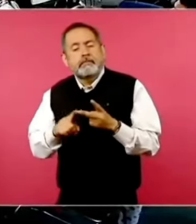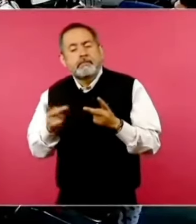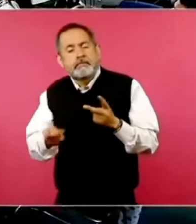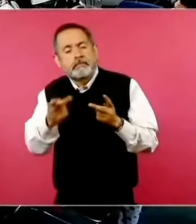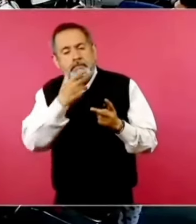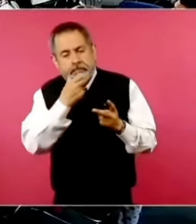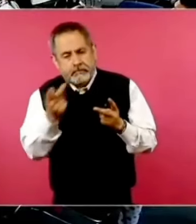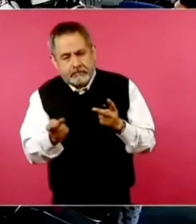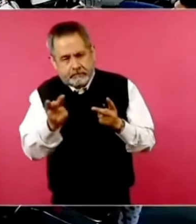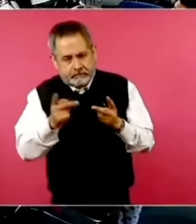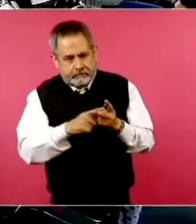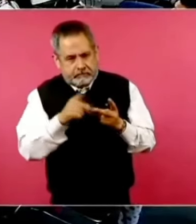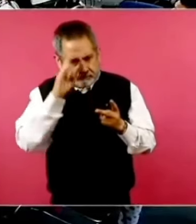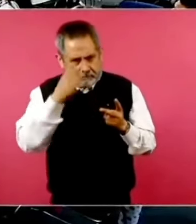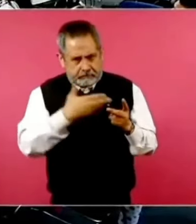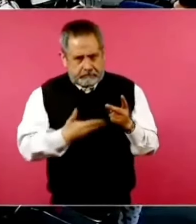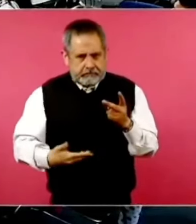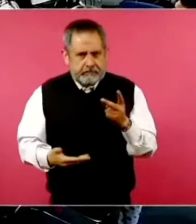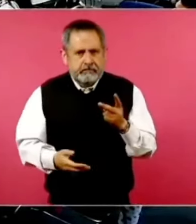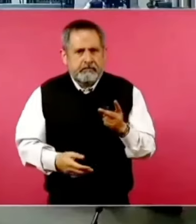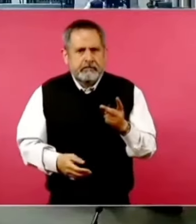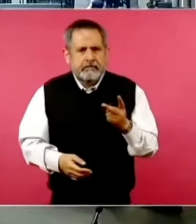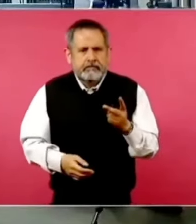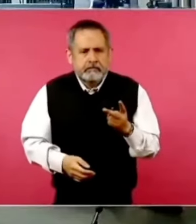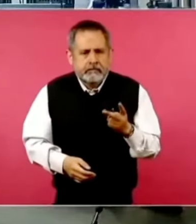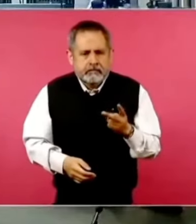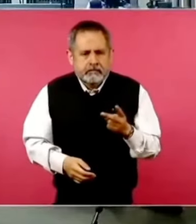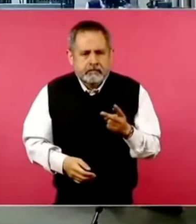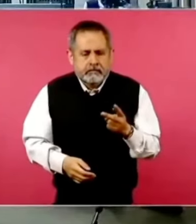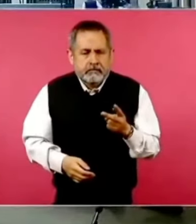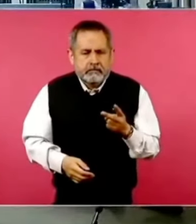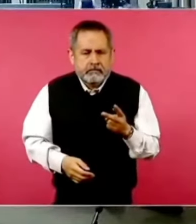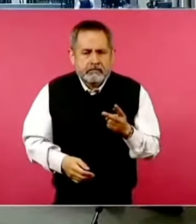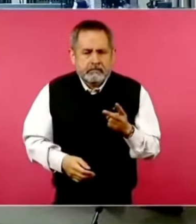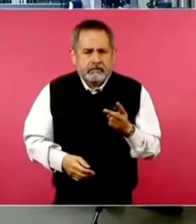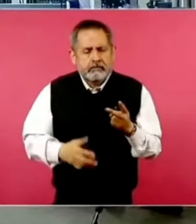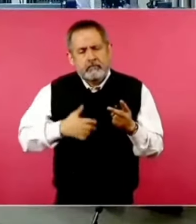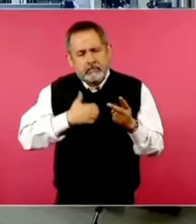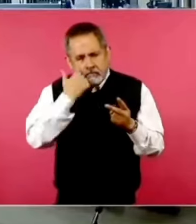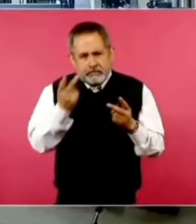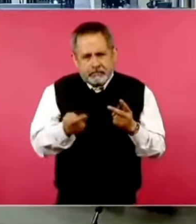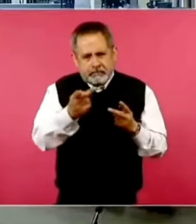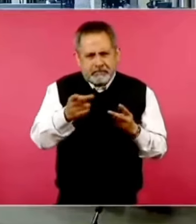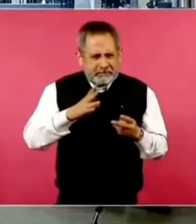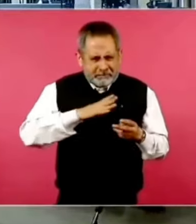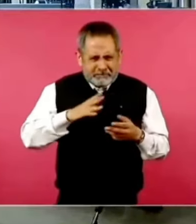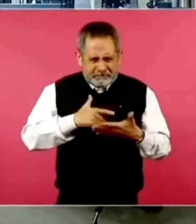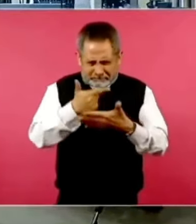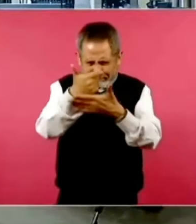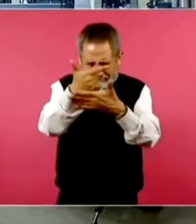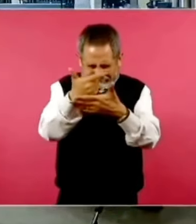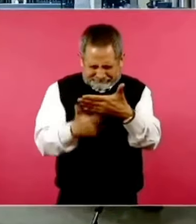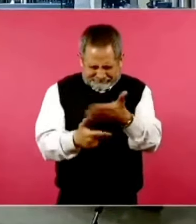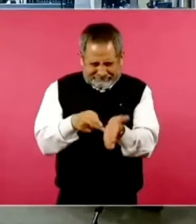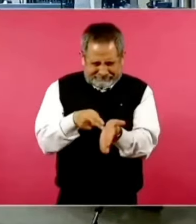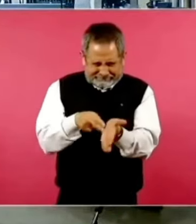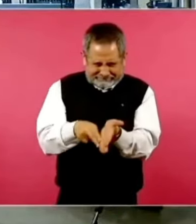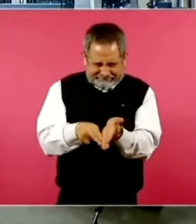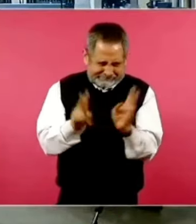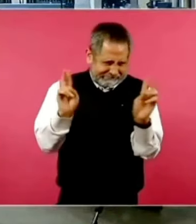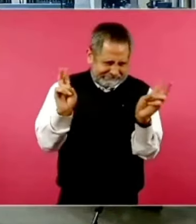señor presidente eh No sé Le quiero preguntar Hay una Lista negra Por así